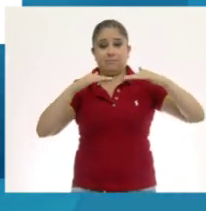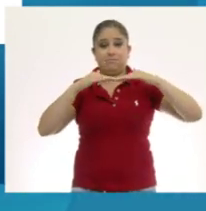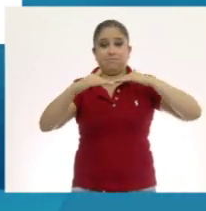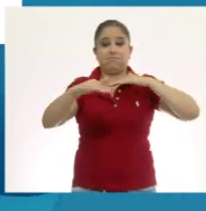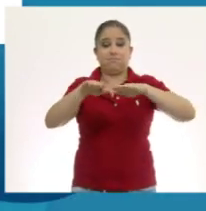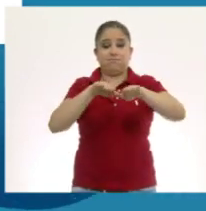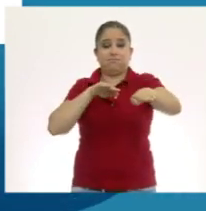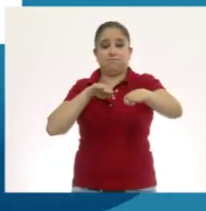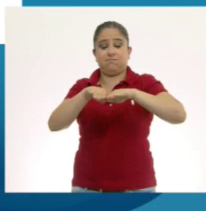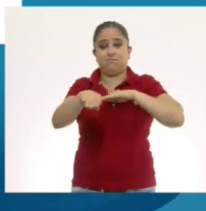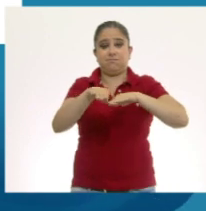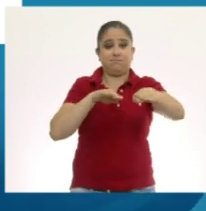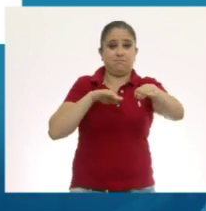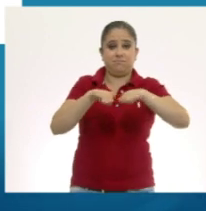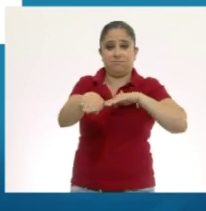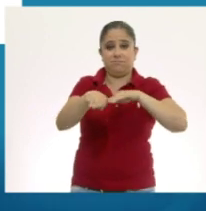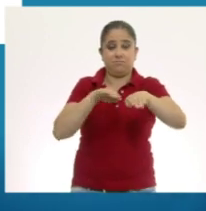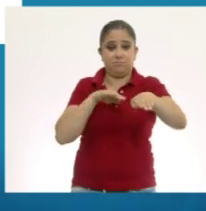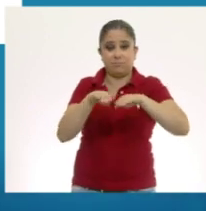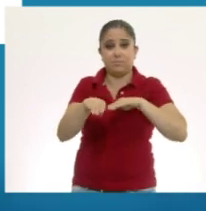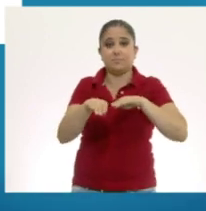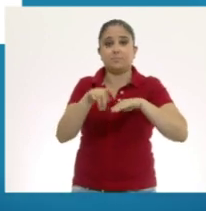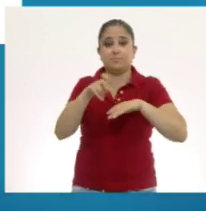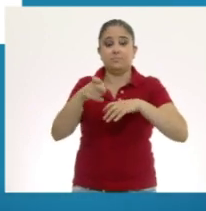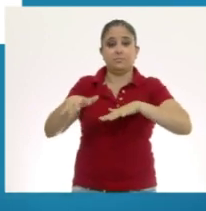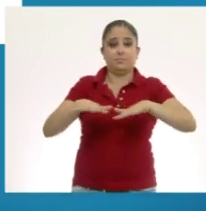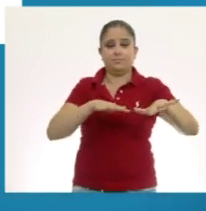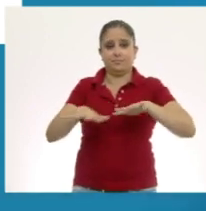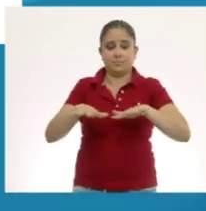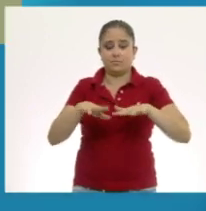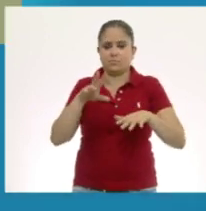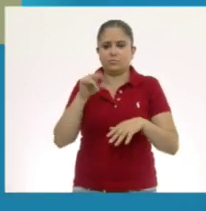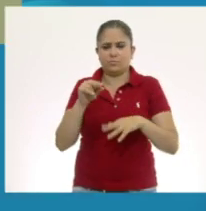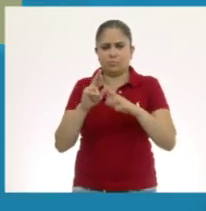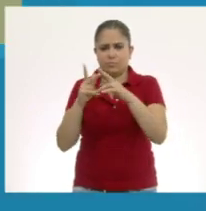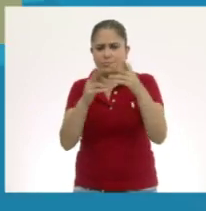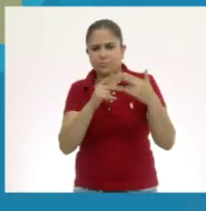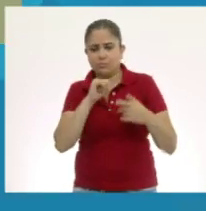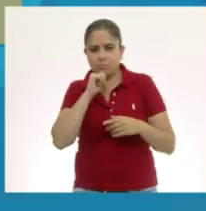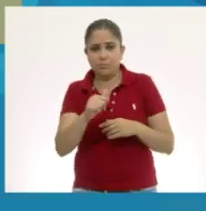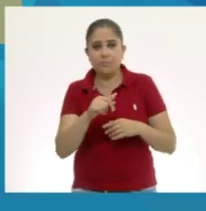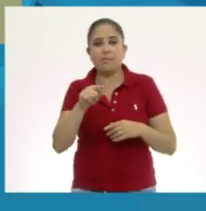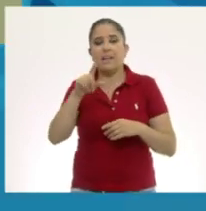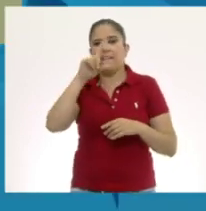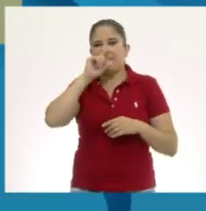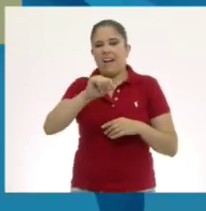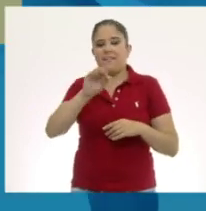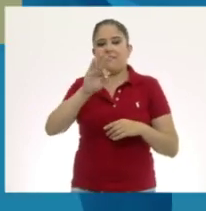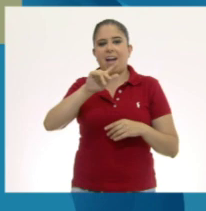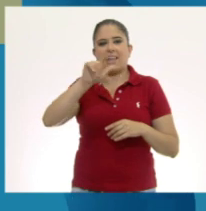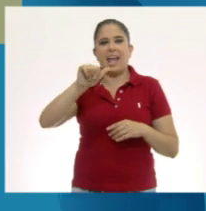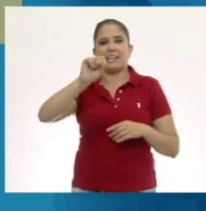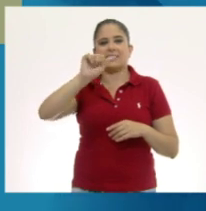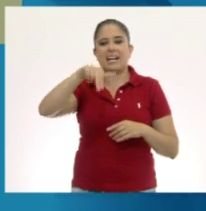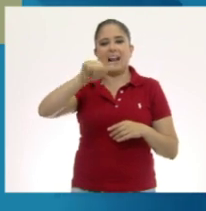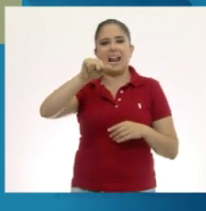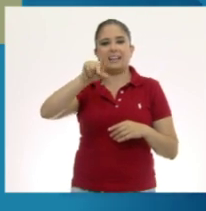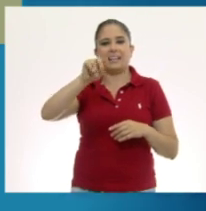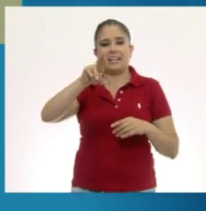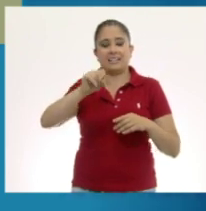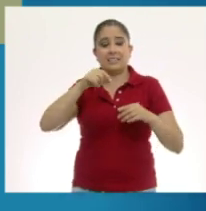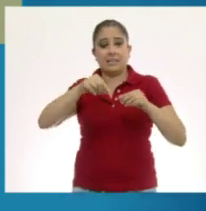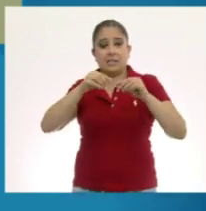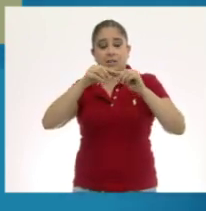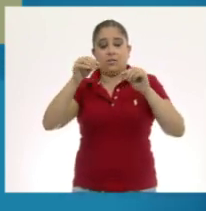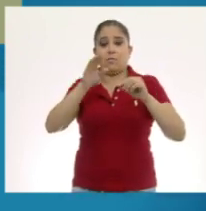lateralmente una al lado de la otra, sin producir o destruir litosfera. Es el caso de la falla de San Andrés, que atraviesa la